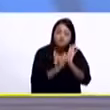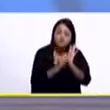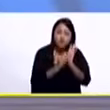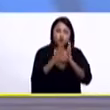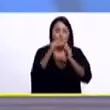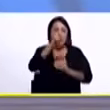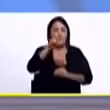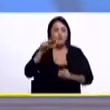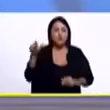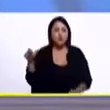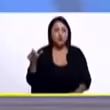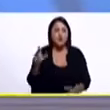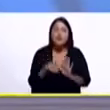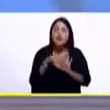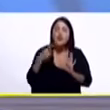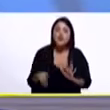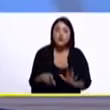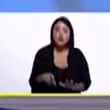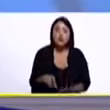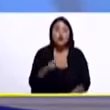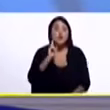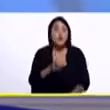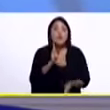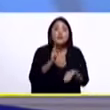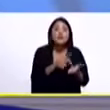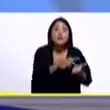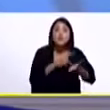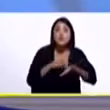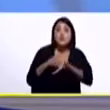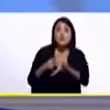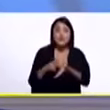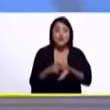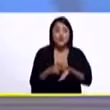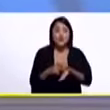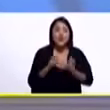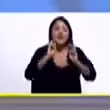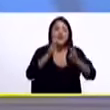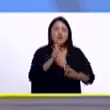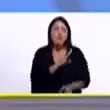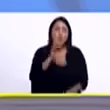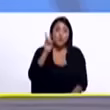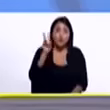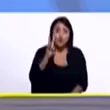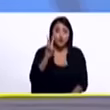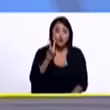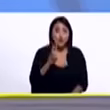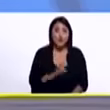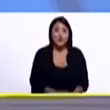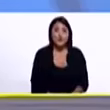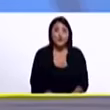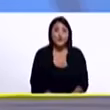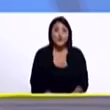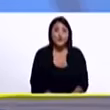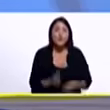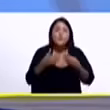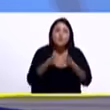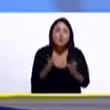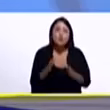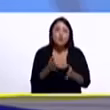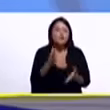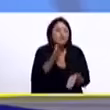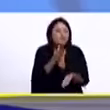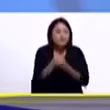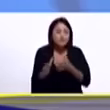y todas el derecho y el deber de participar protagónicamente en los asuntos trascendentes de la vida pública y en la construcción de un